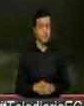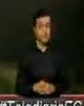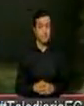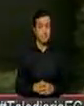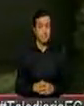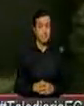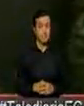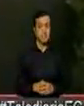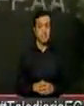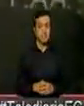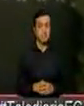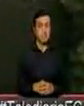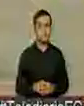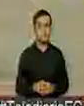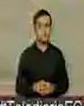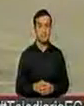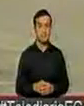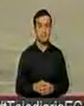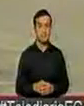Públicos.